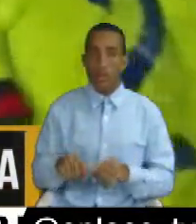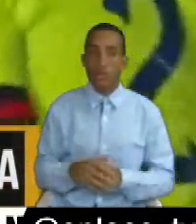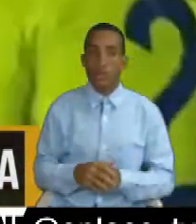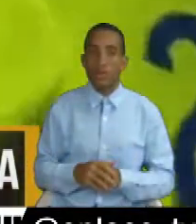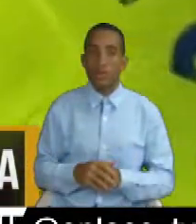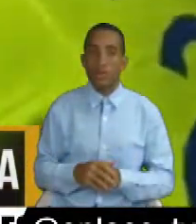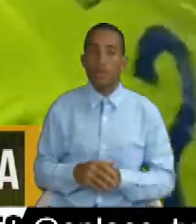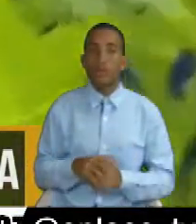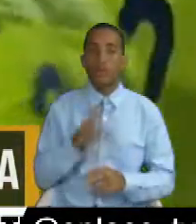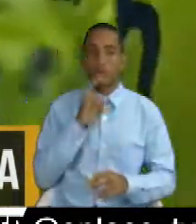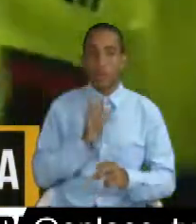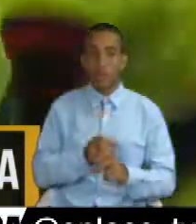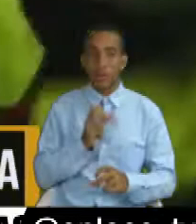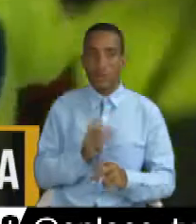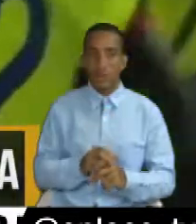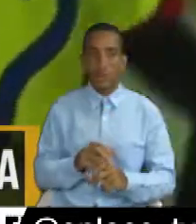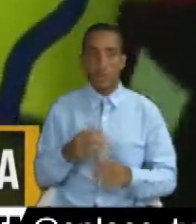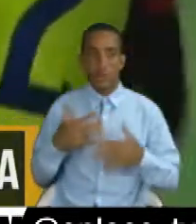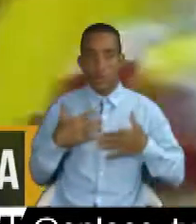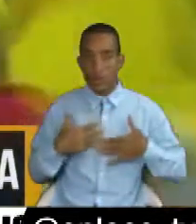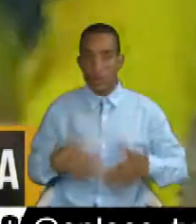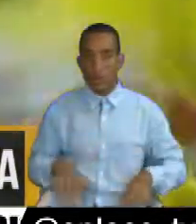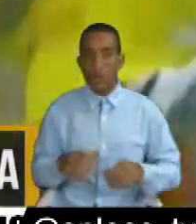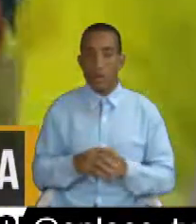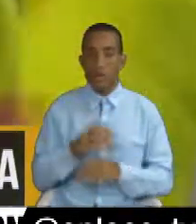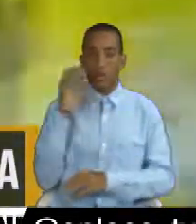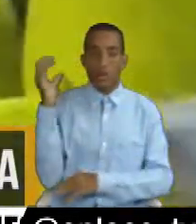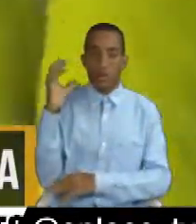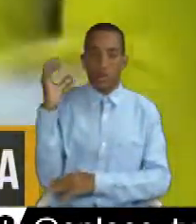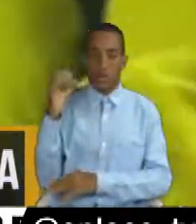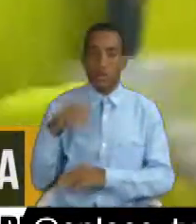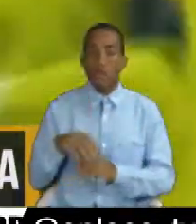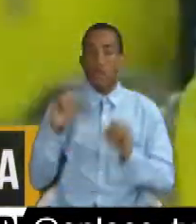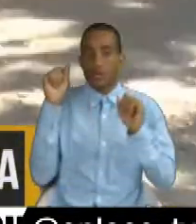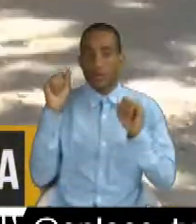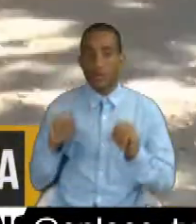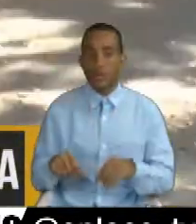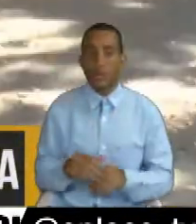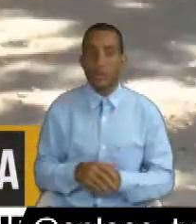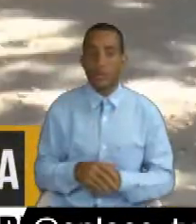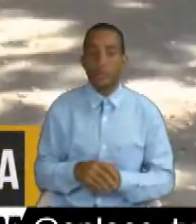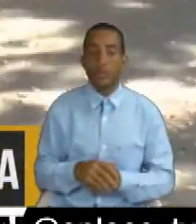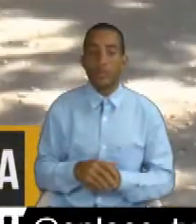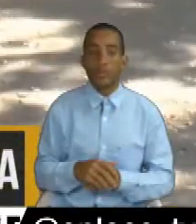es muy difícil, ¿no? Cualquier rival lo hace y Colombia lo hizo, entonces creo que es un buen balance.